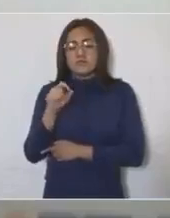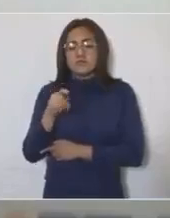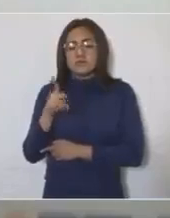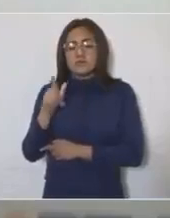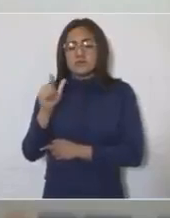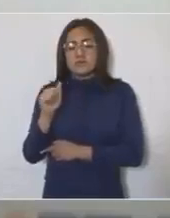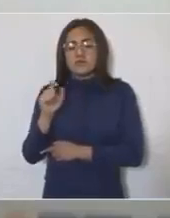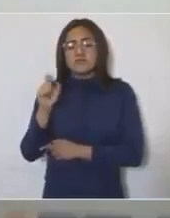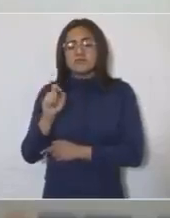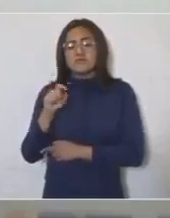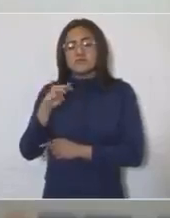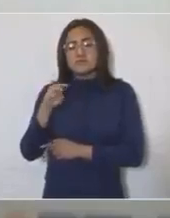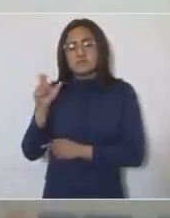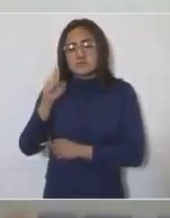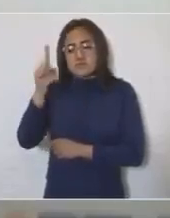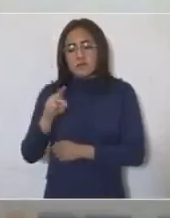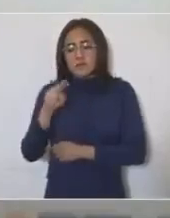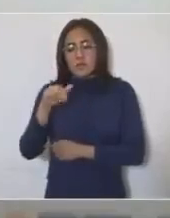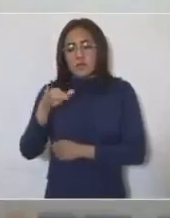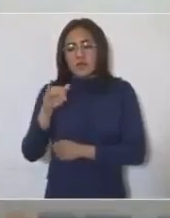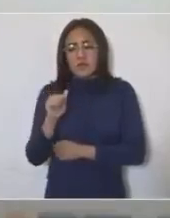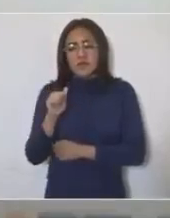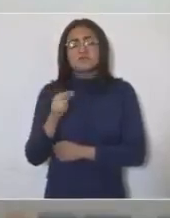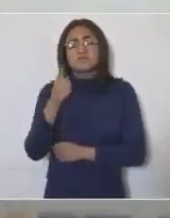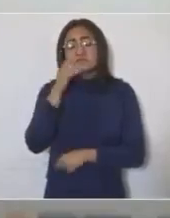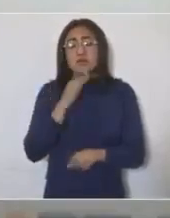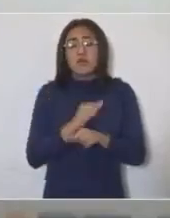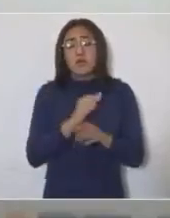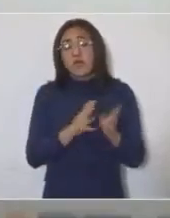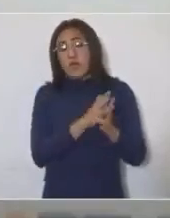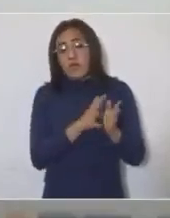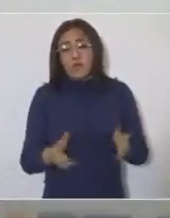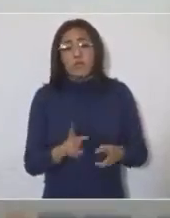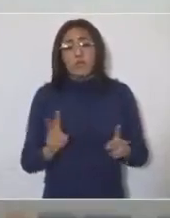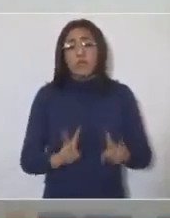COVID-19.puebla.gob.mx/vacuna para ver logística, políticas y procesos. Ya en tema COVID,